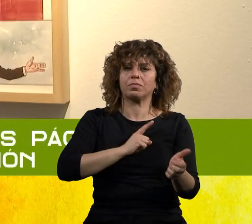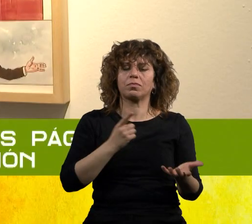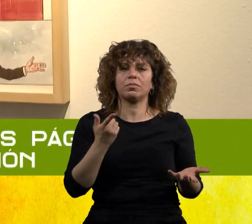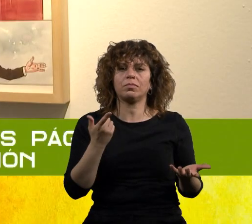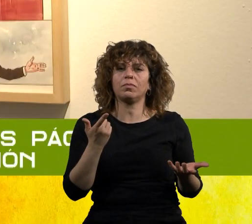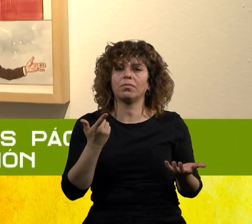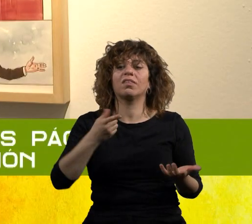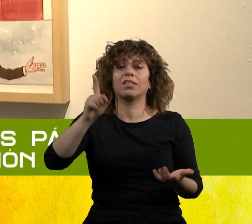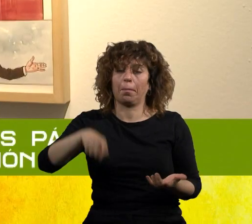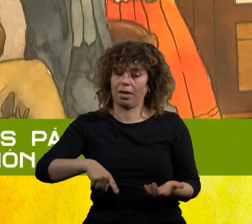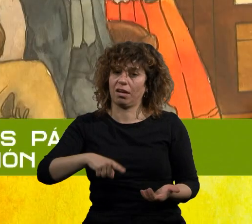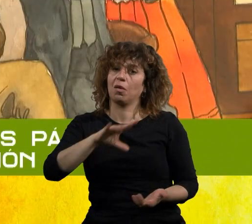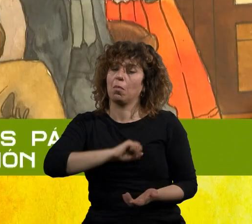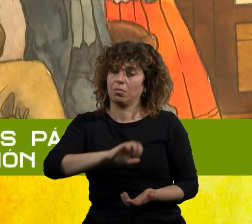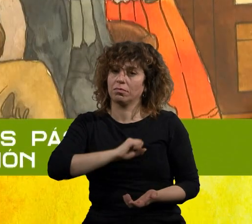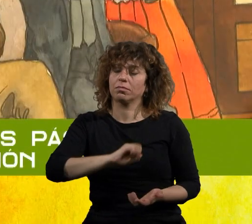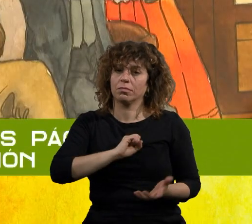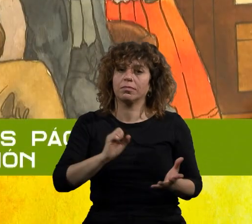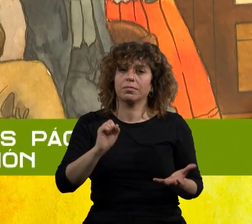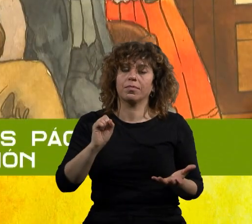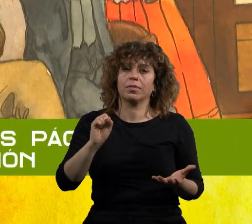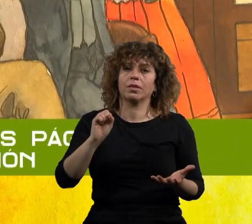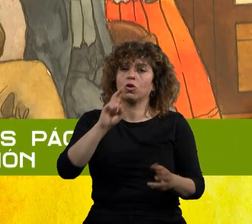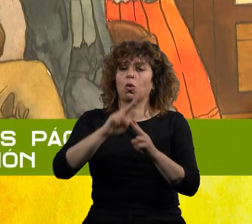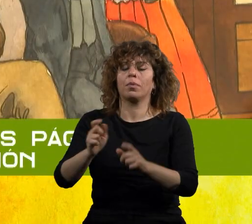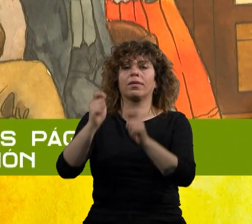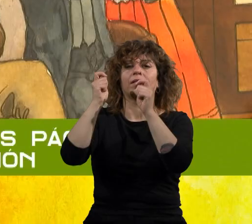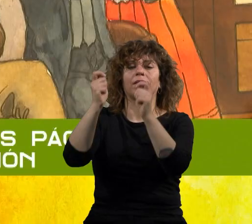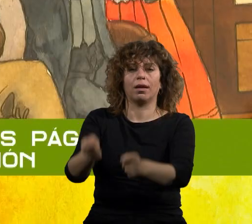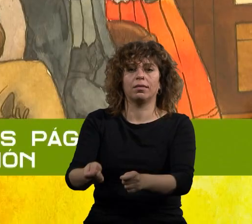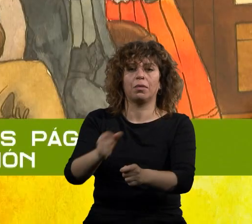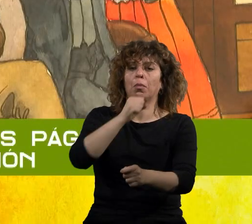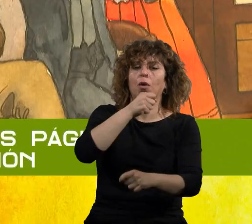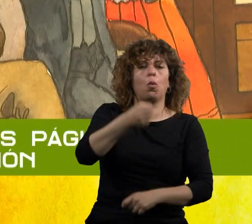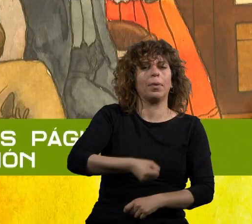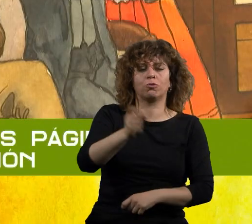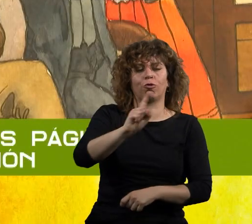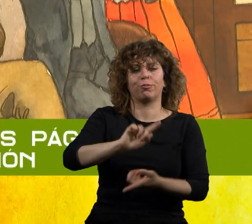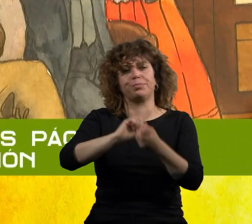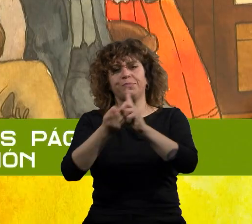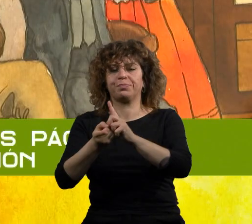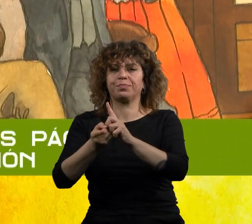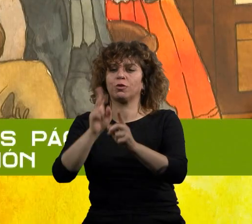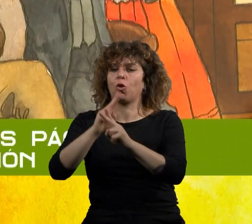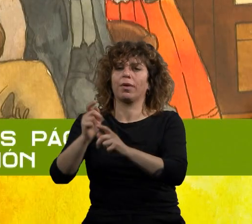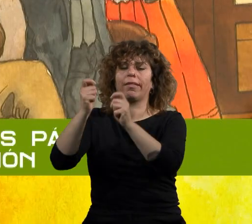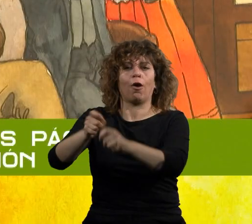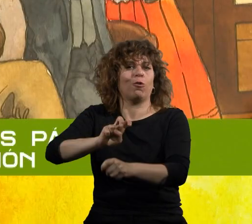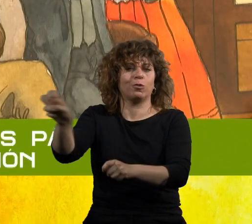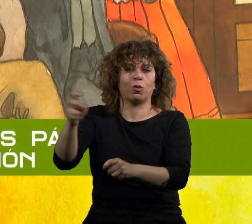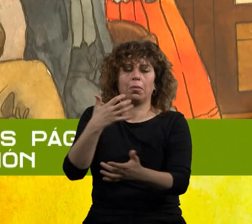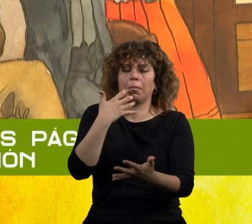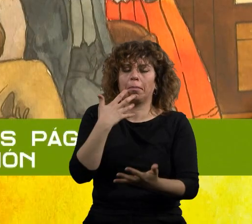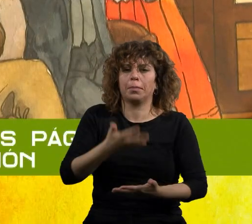su mala leche, y el viejo pastor también pues lo denominaba a alguna gente como,